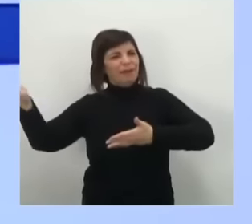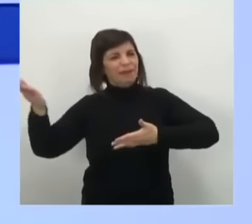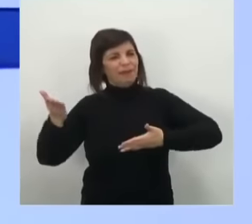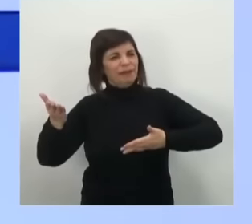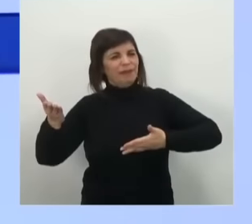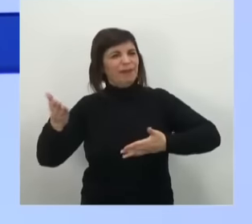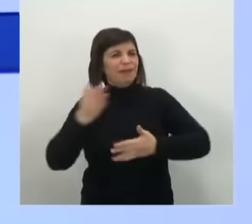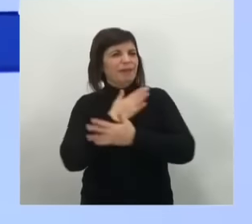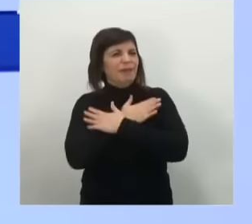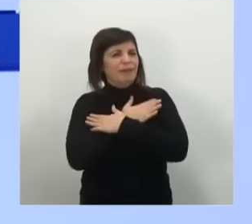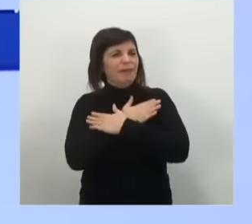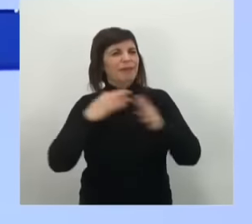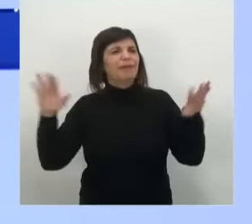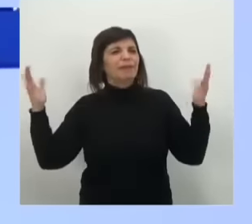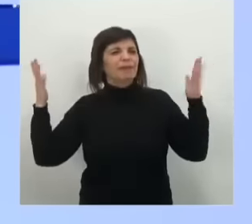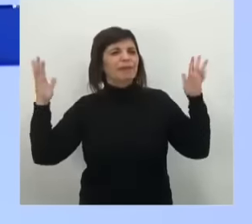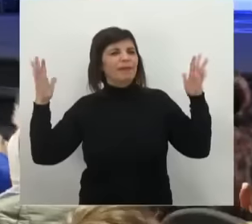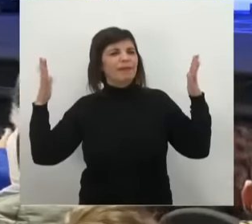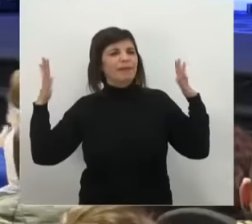querido